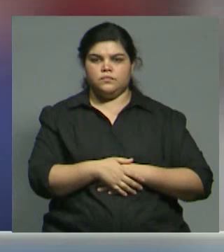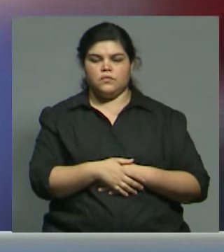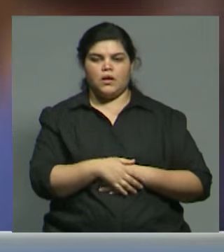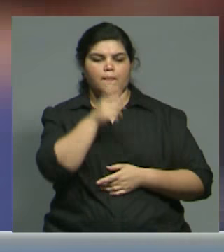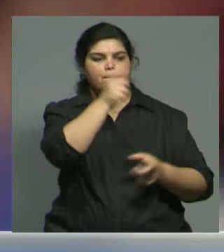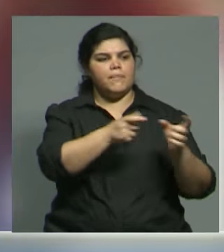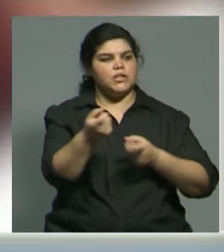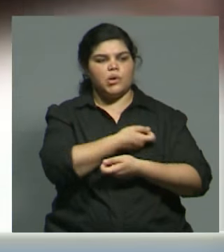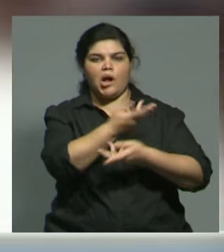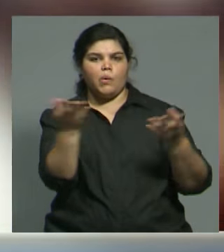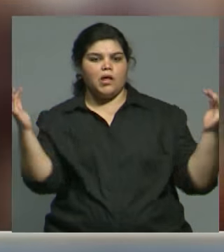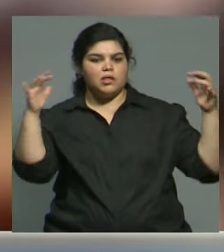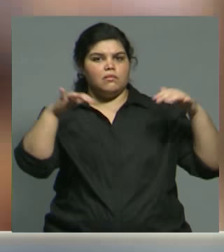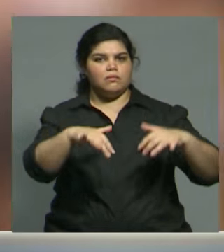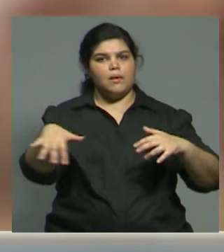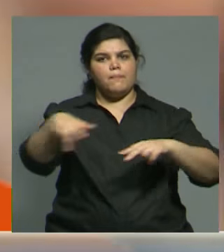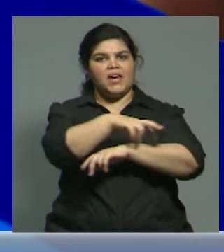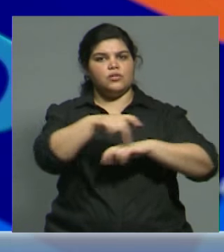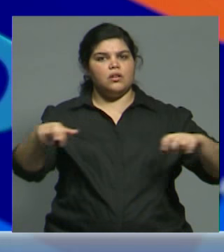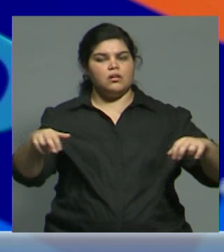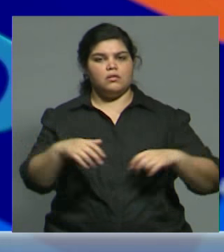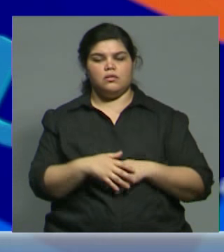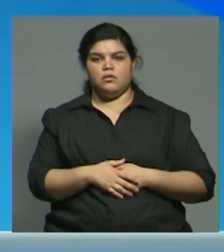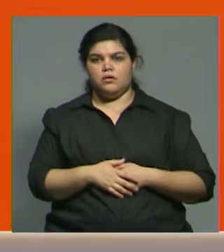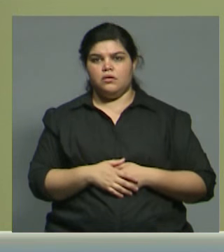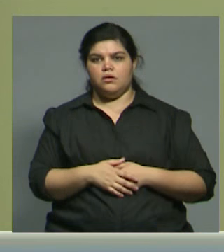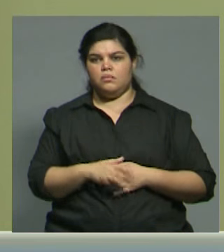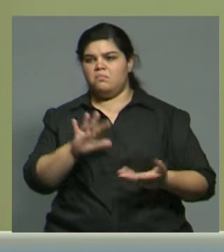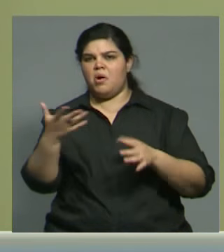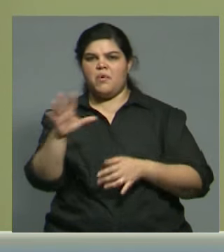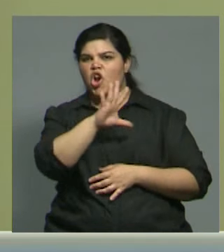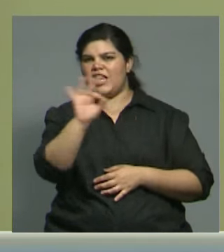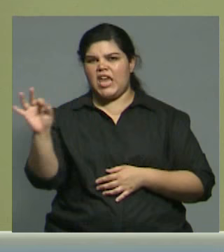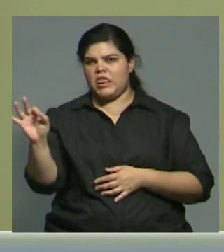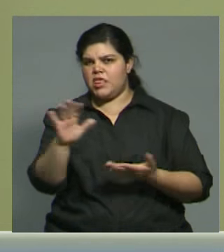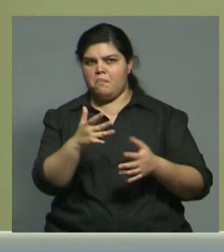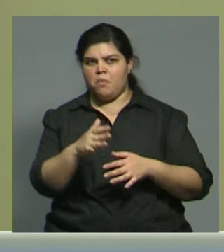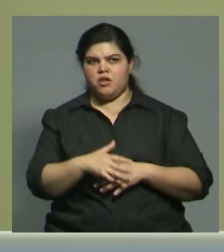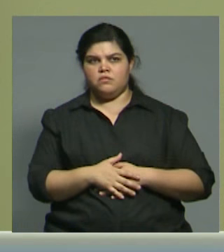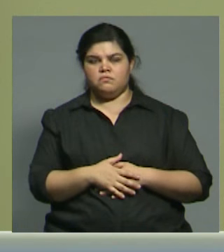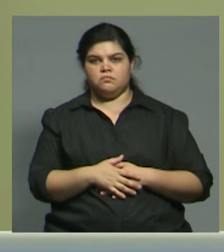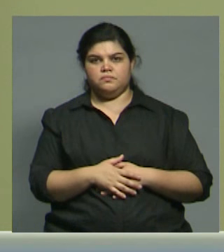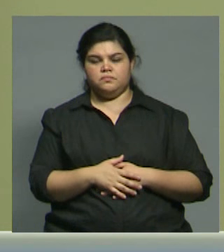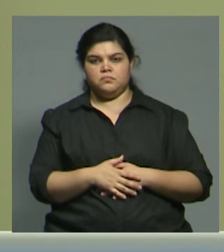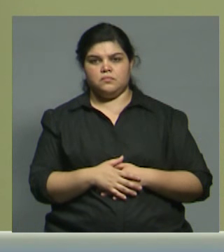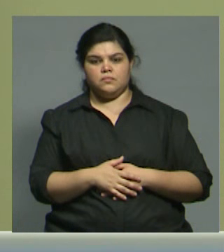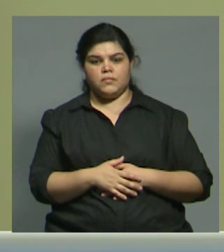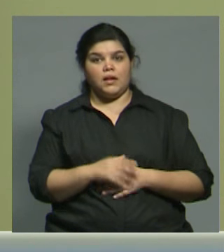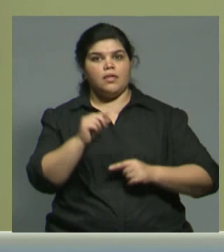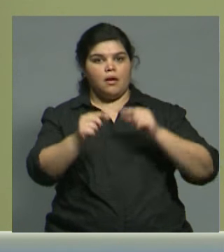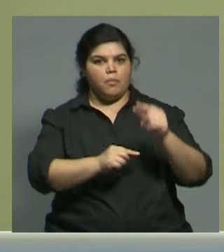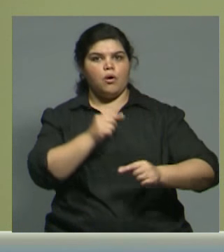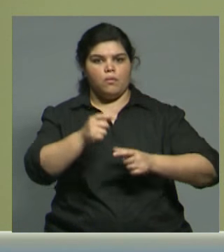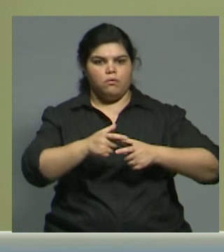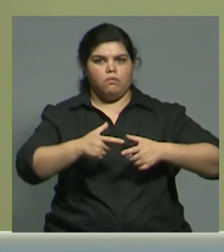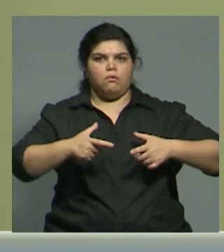reunieron aproximadamente en la peatonal? ¿Tenés idea? Y alrededor de 500 deben haber en este momento y cada vez está llegando más gente